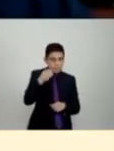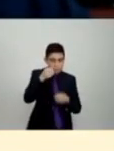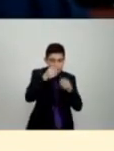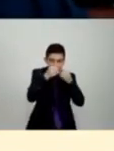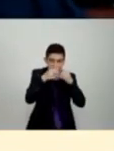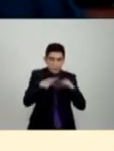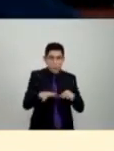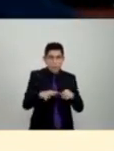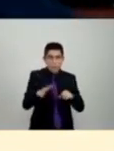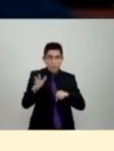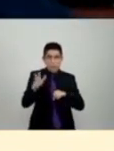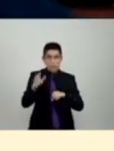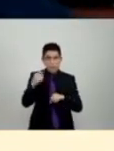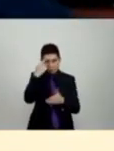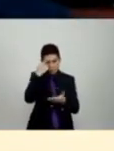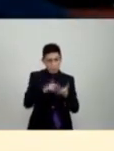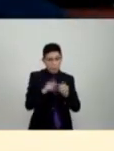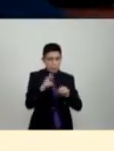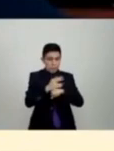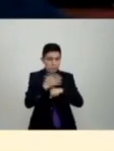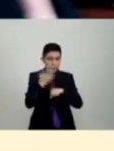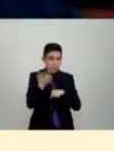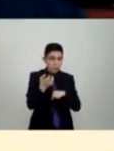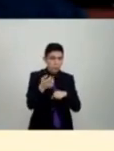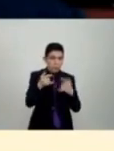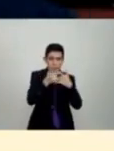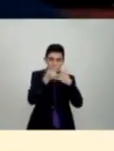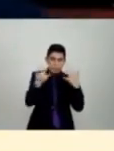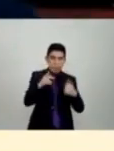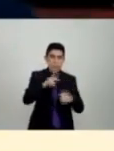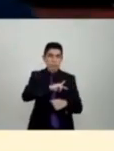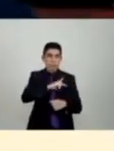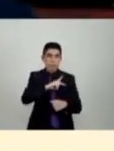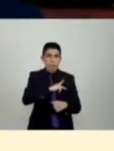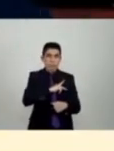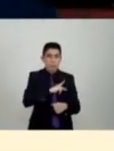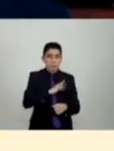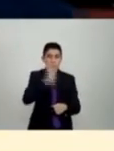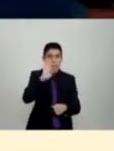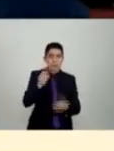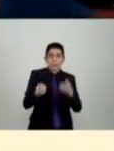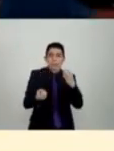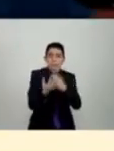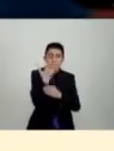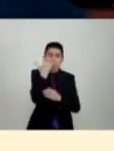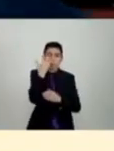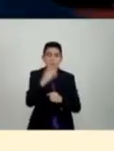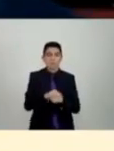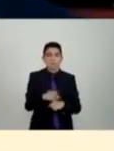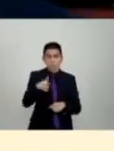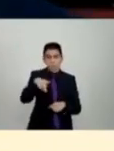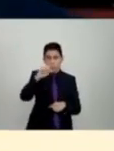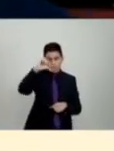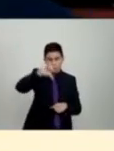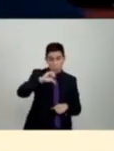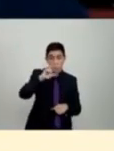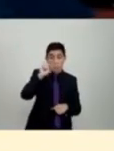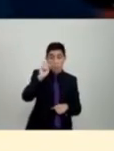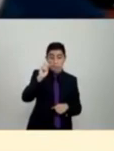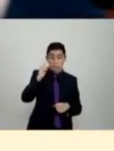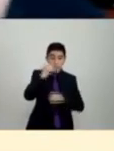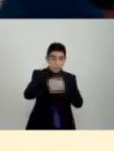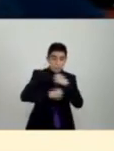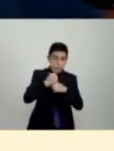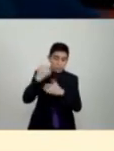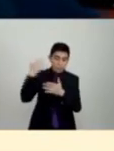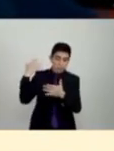yo creo que por eso mi novela fue tan bien recibida aquí, porque era como contar una cosa nueva. Pero hoy, 25 años después, ahí